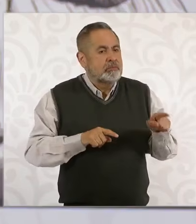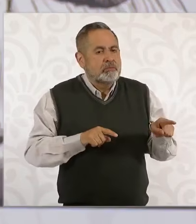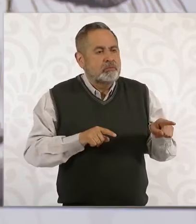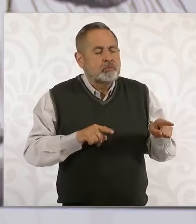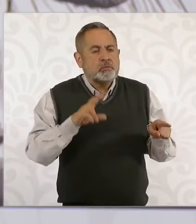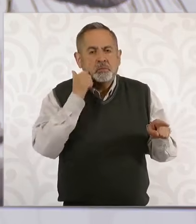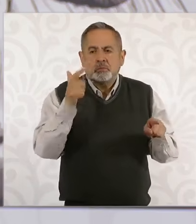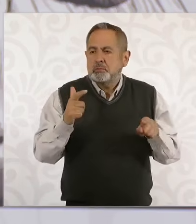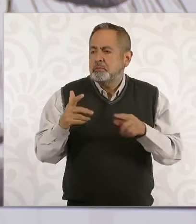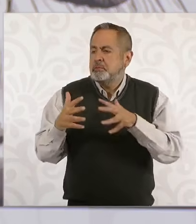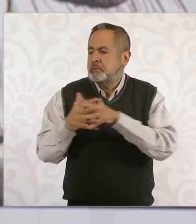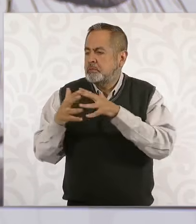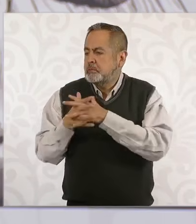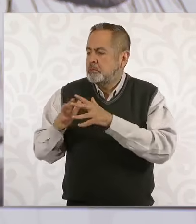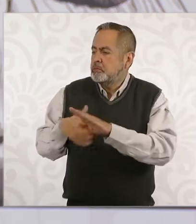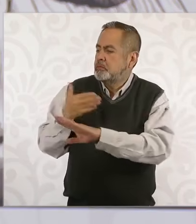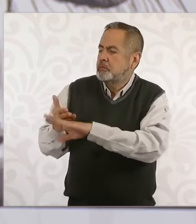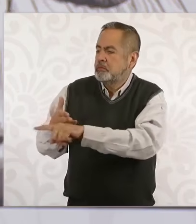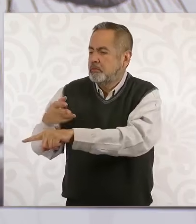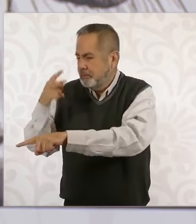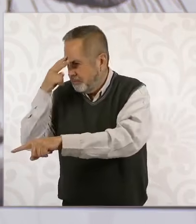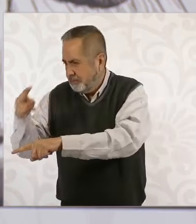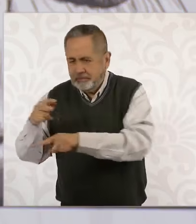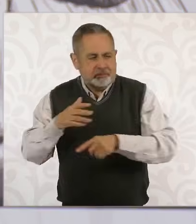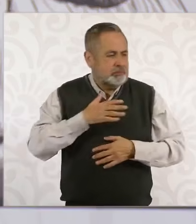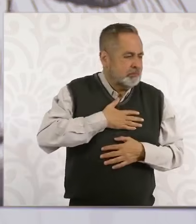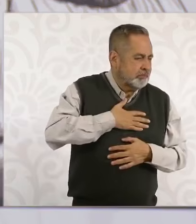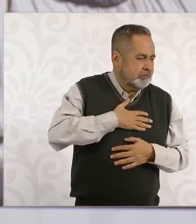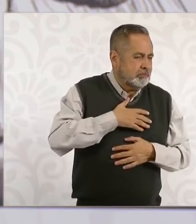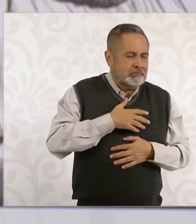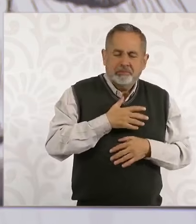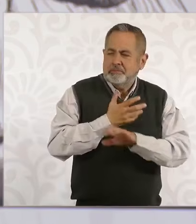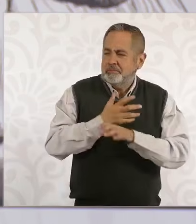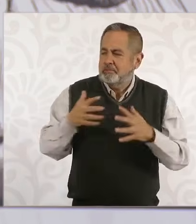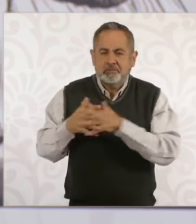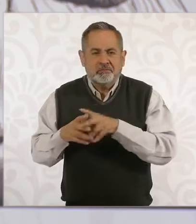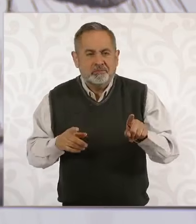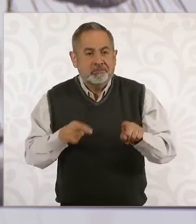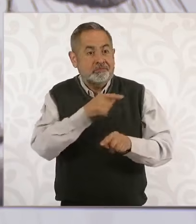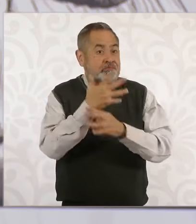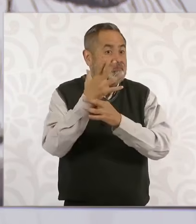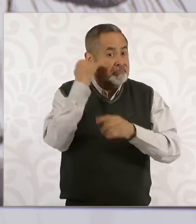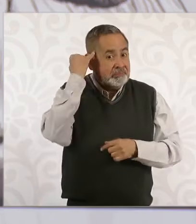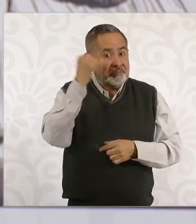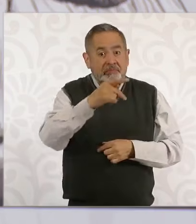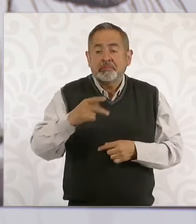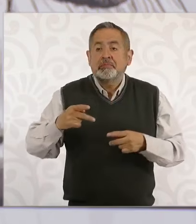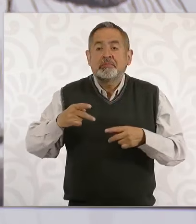frase: la democracia es el gobierno del pueblo, por el pueblo y para el pueblo.